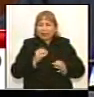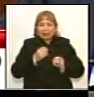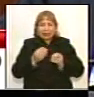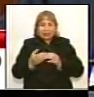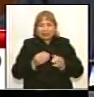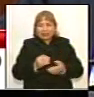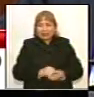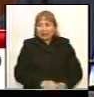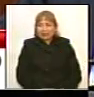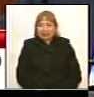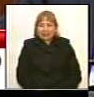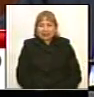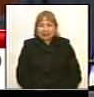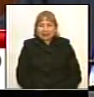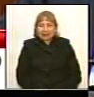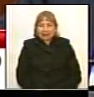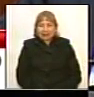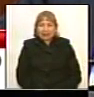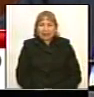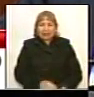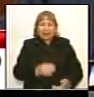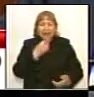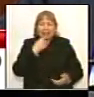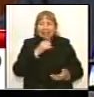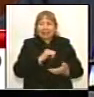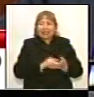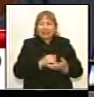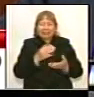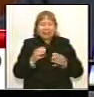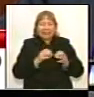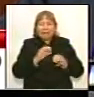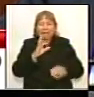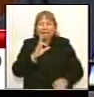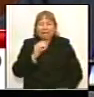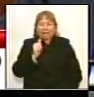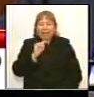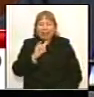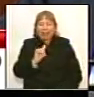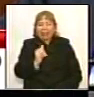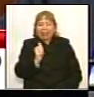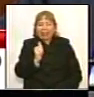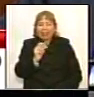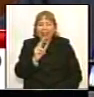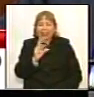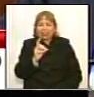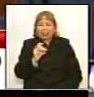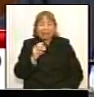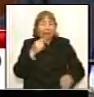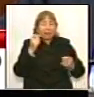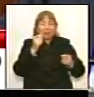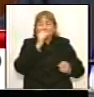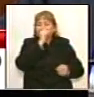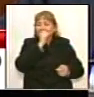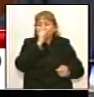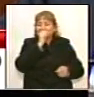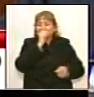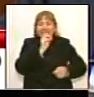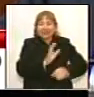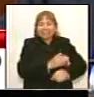Andes. El jilguero de Huascarán, Ernesto Sánchez Fajardo, tenía una famosa canción que se